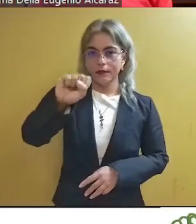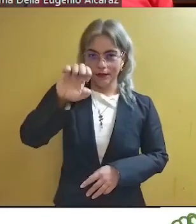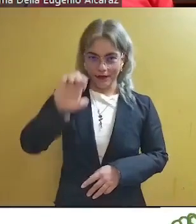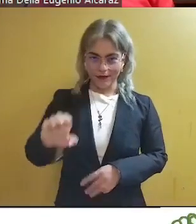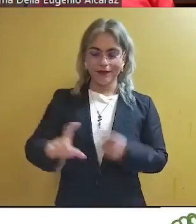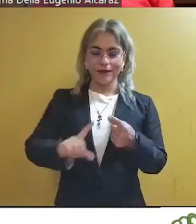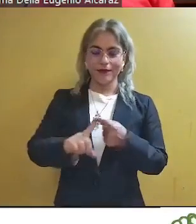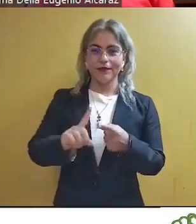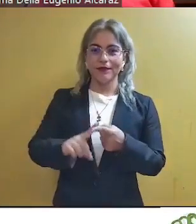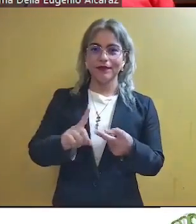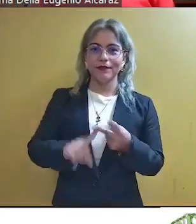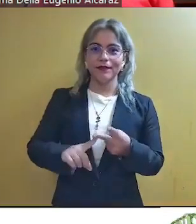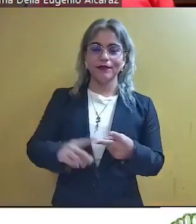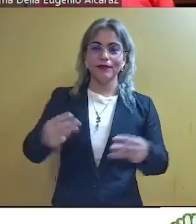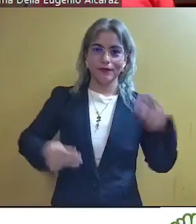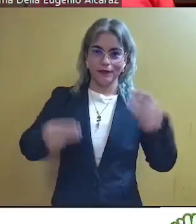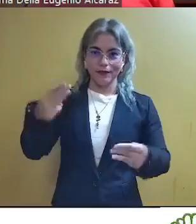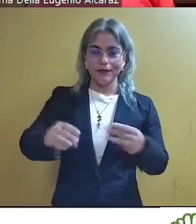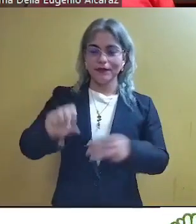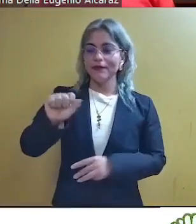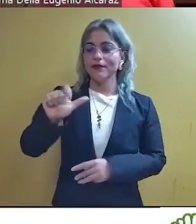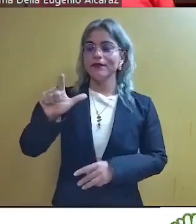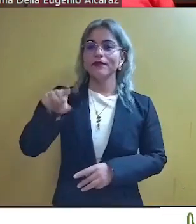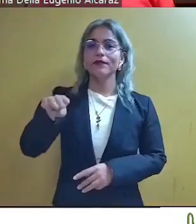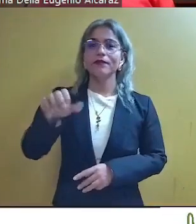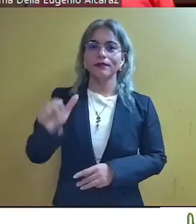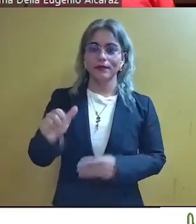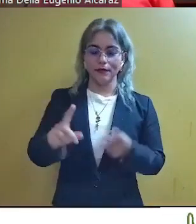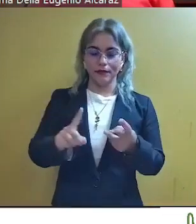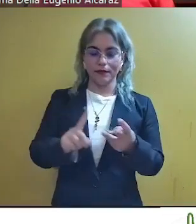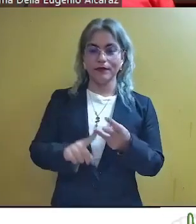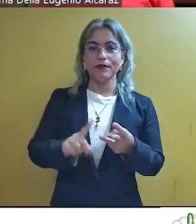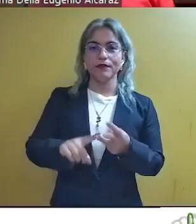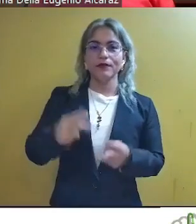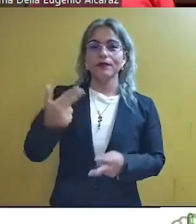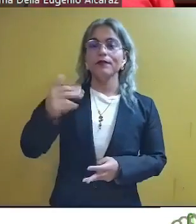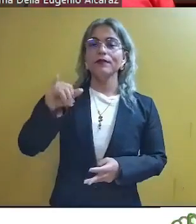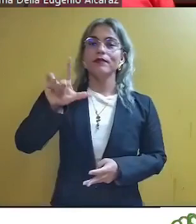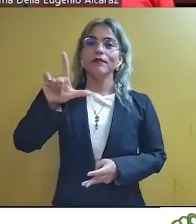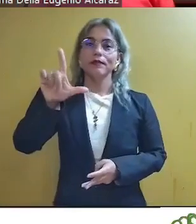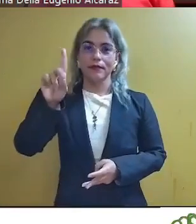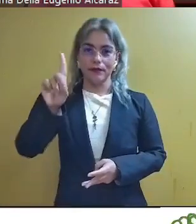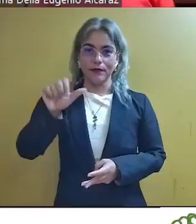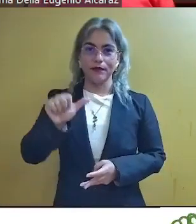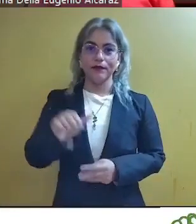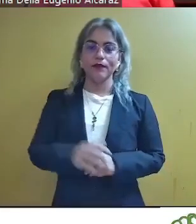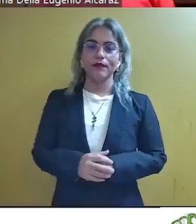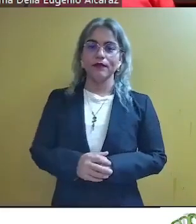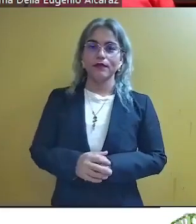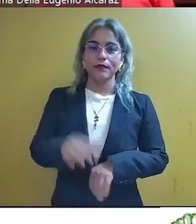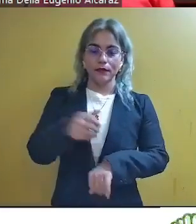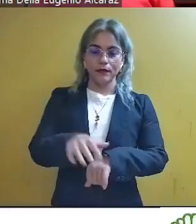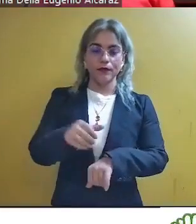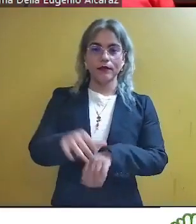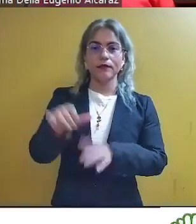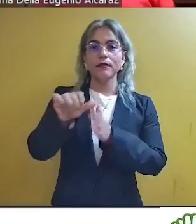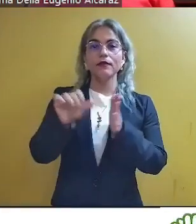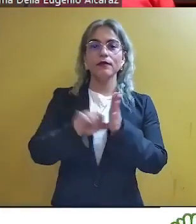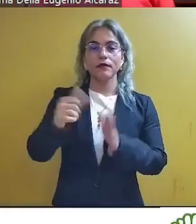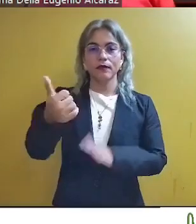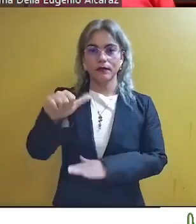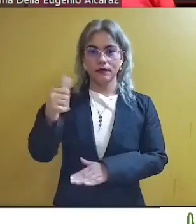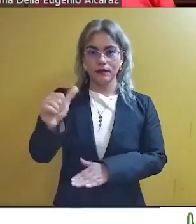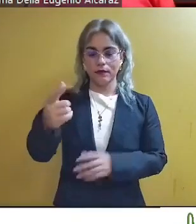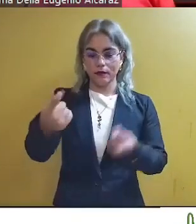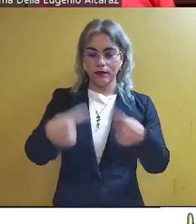y las magistradas Almadelia Eugenio Alcaraz e Hilda Rosa Delgado Brito, por lo que en términos del artículo 11, párrafo primero de la Ley